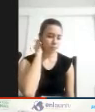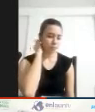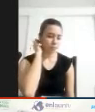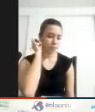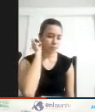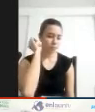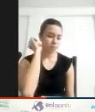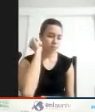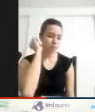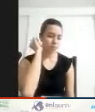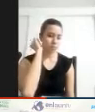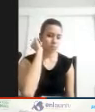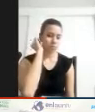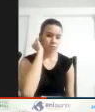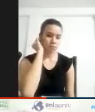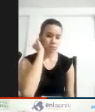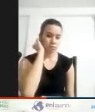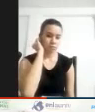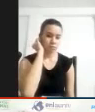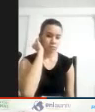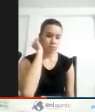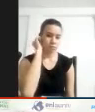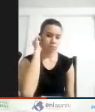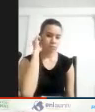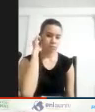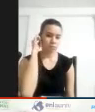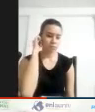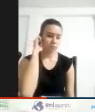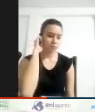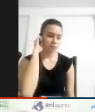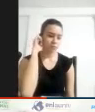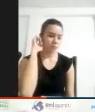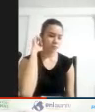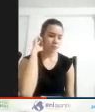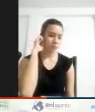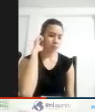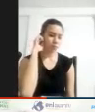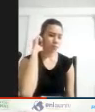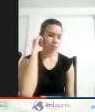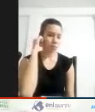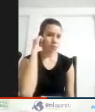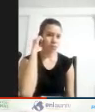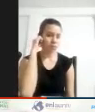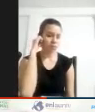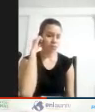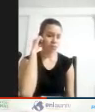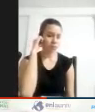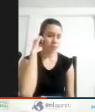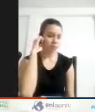han señalado en la plataforma. No sé si alguien quiere realizar alguna intervención final.